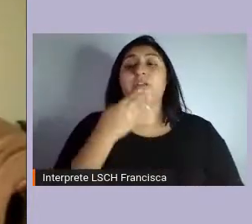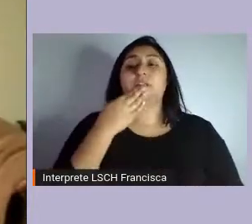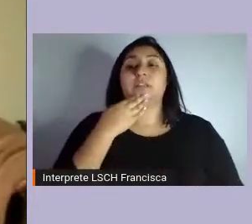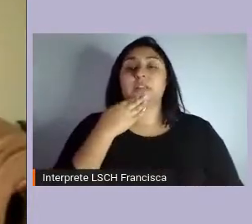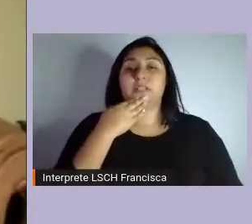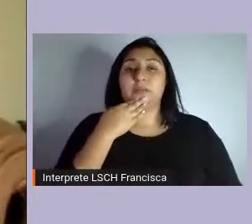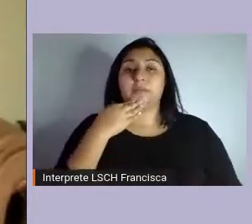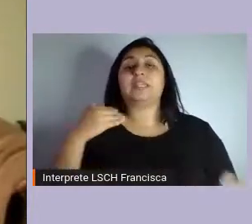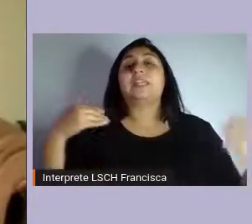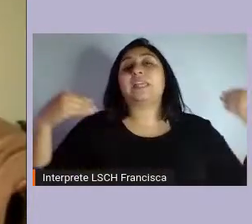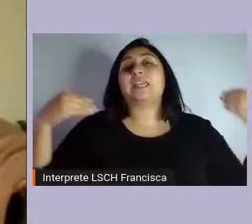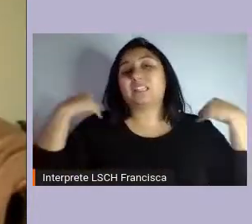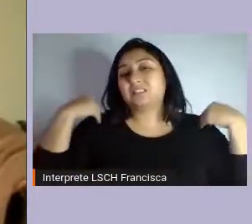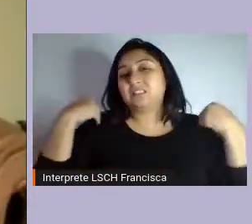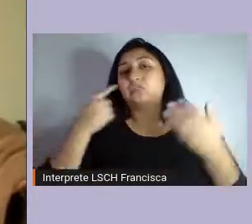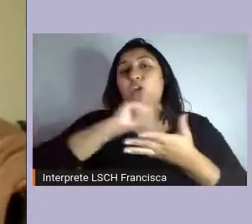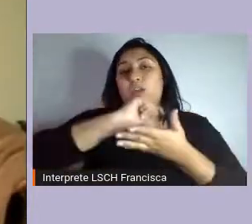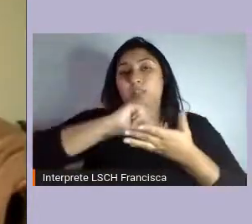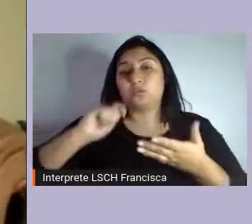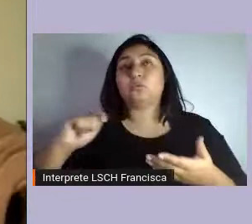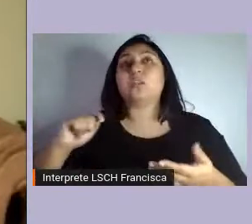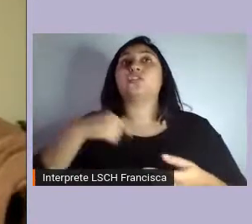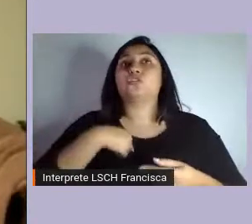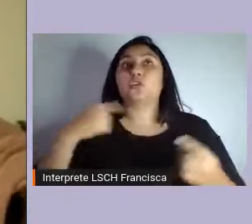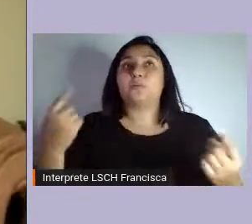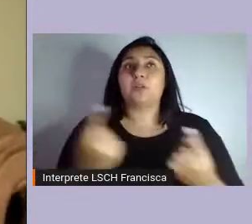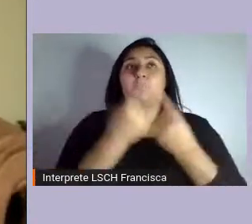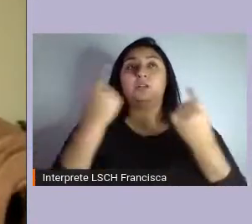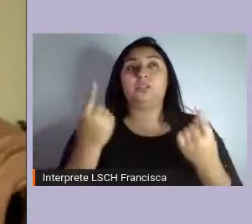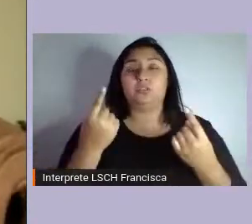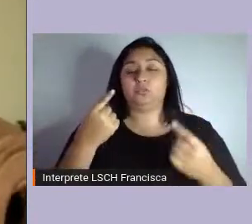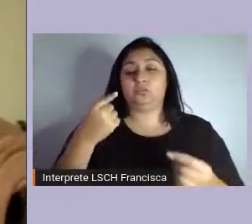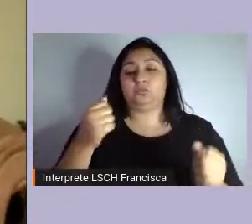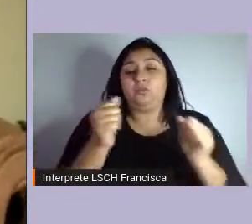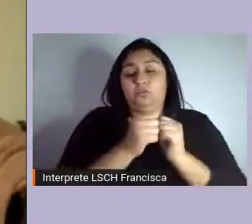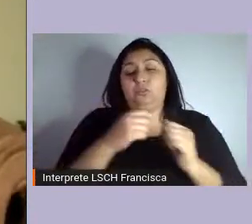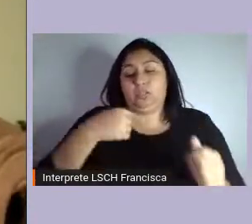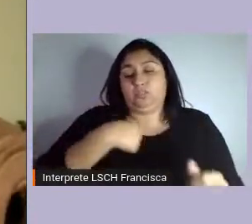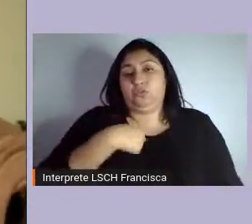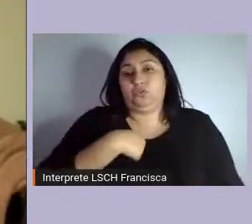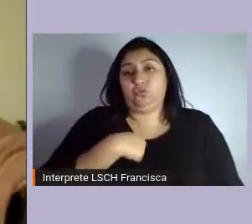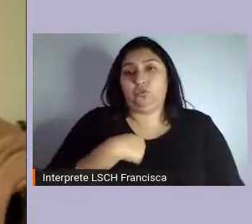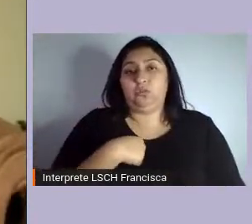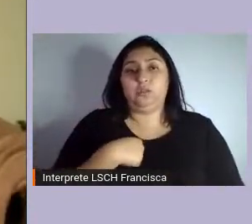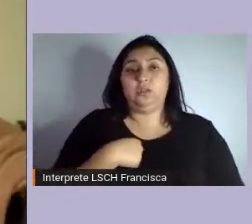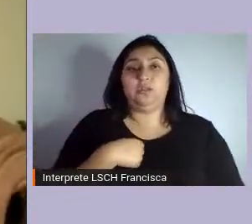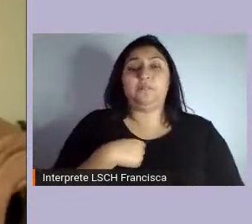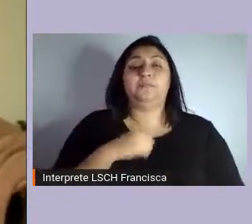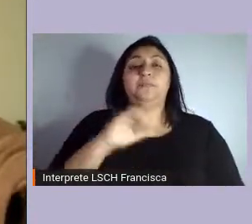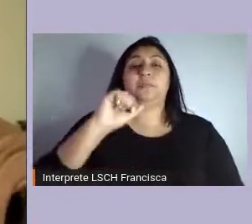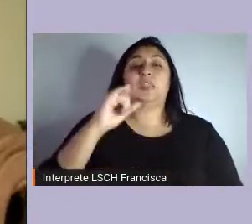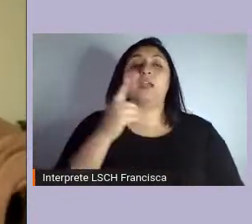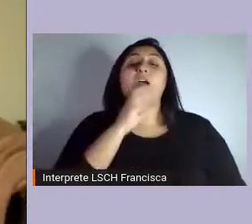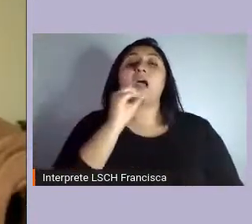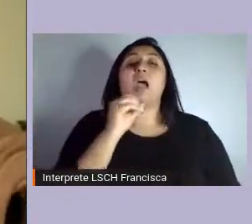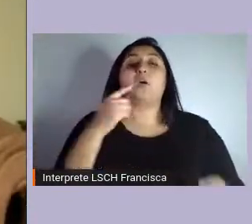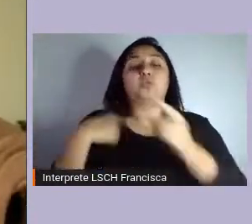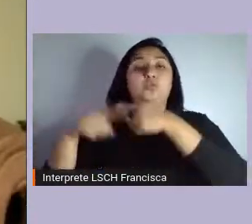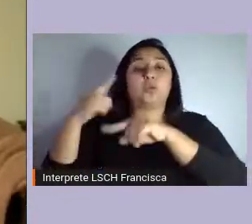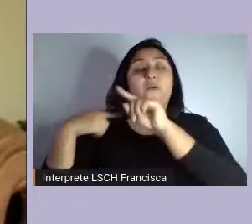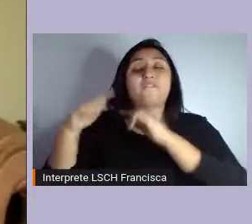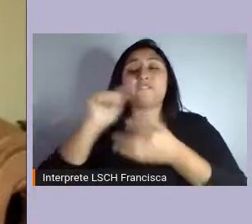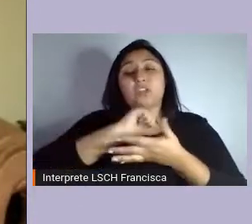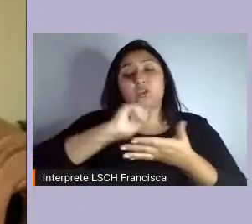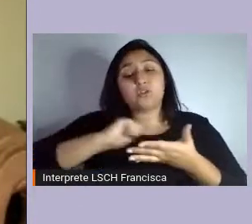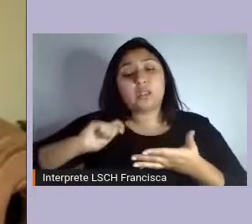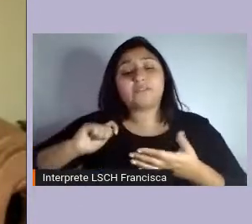la escritura yo me encuentro con ese yo. O sea, la autobiografía es como un ejercicio no solo estético y artístico, sino que antropológico, es de